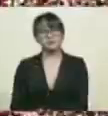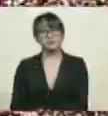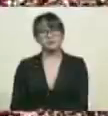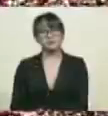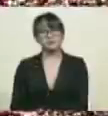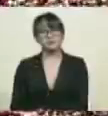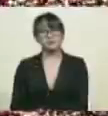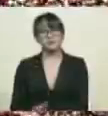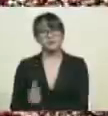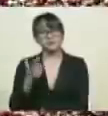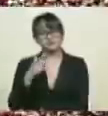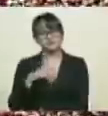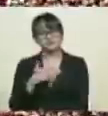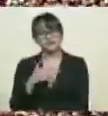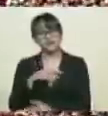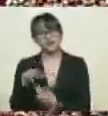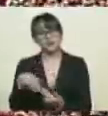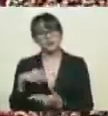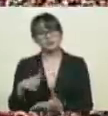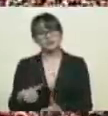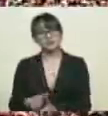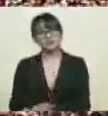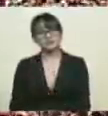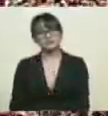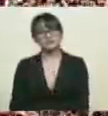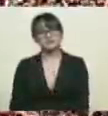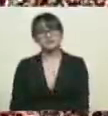Por eso estamos en revolución.